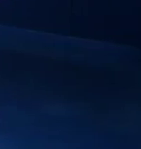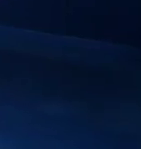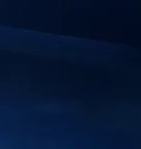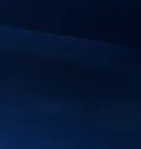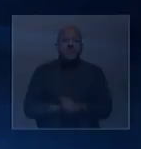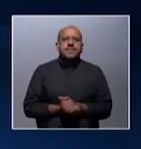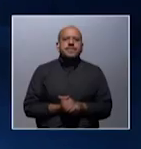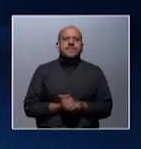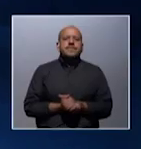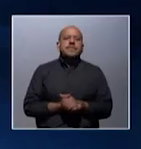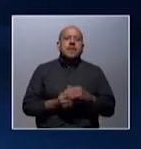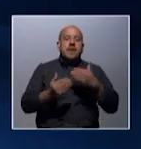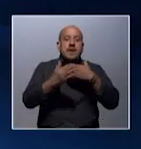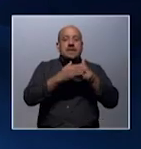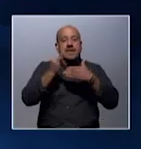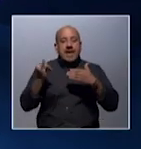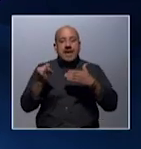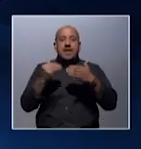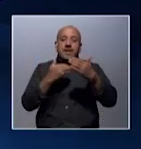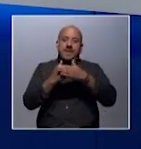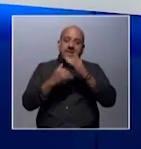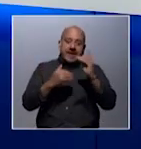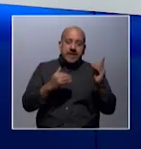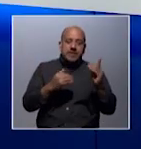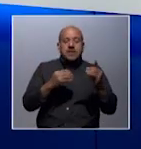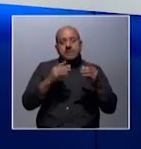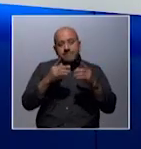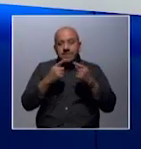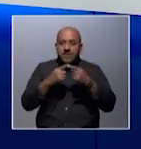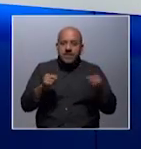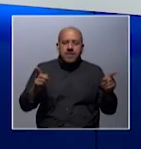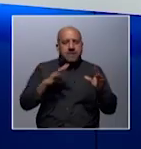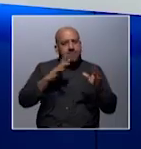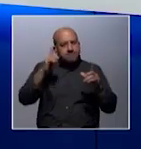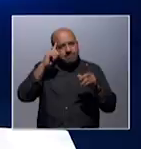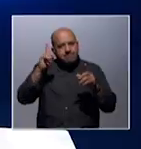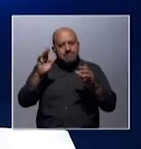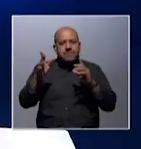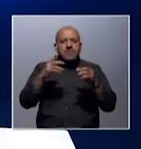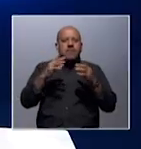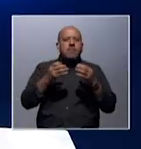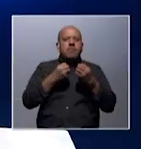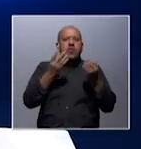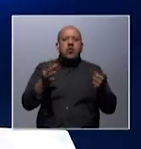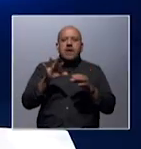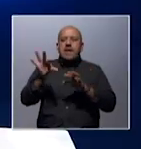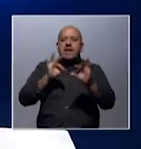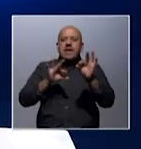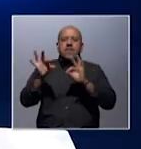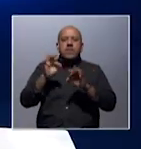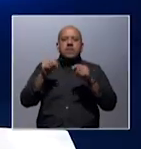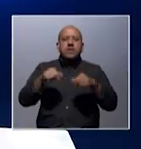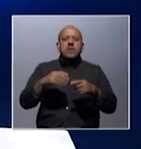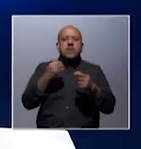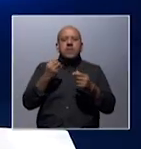de la izquierda. Izquierdas y derechas desde distintos lugares, ¿no? Abierto a diferentes interpretaciones. ¿Y por qué elegimos este fragmento de la actuación de La